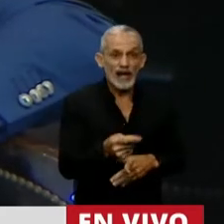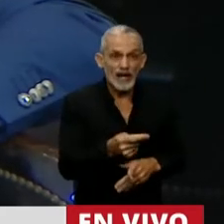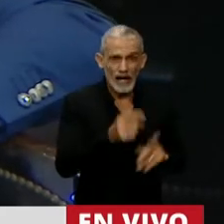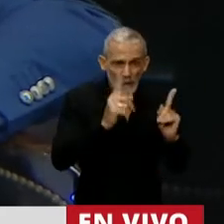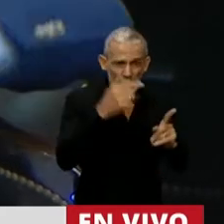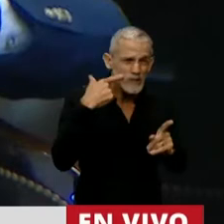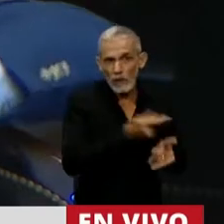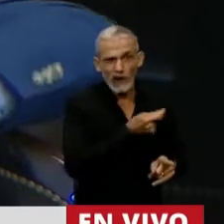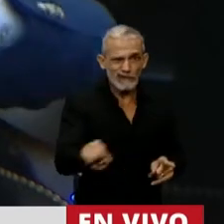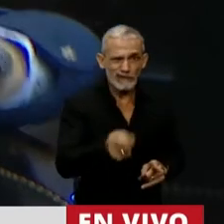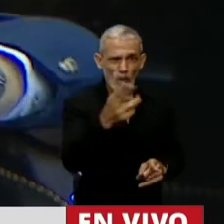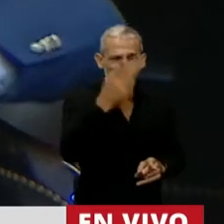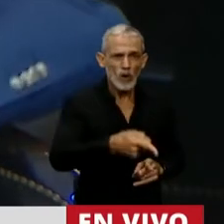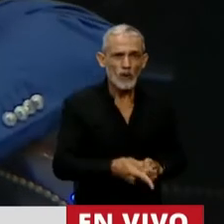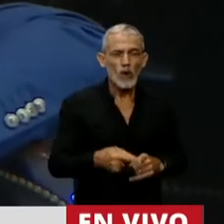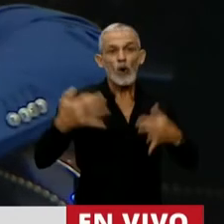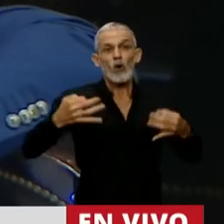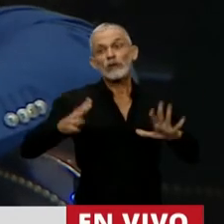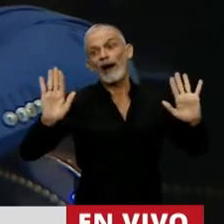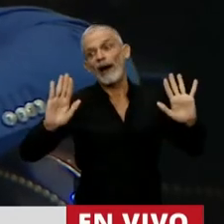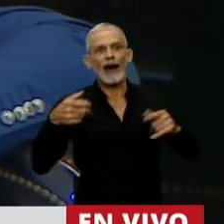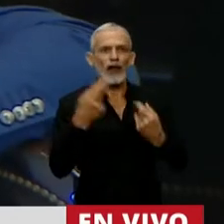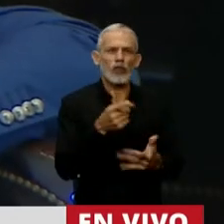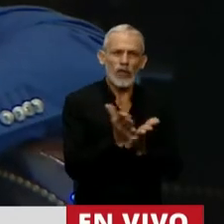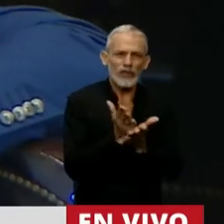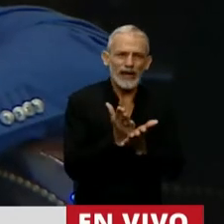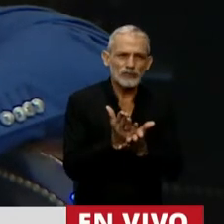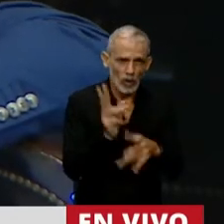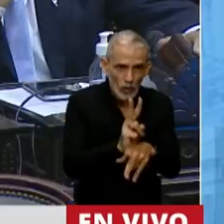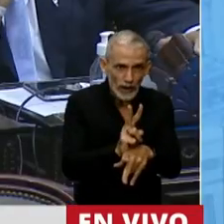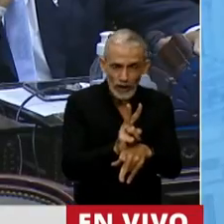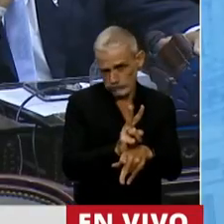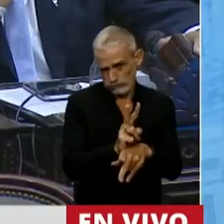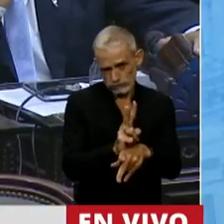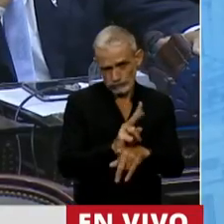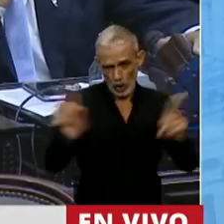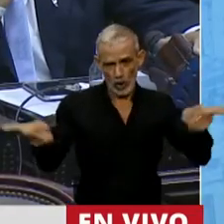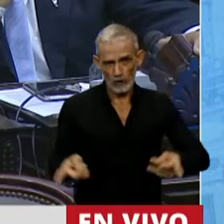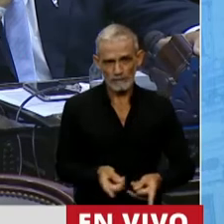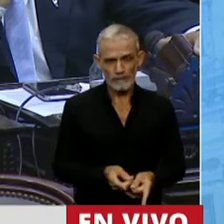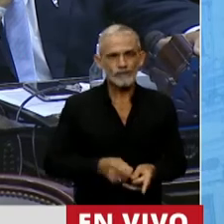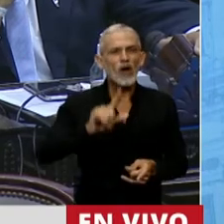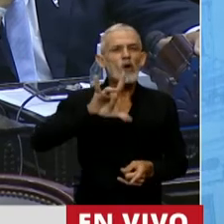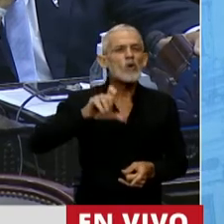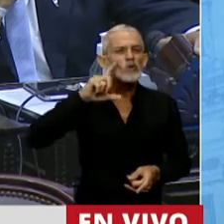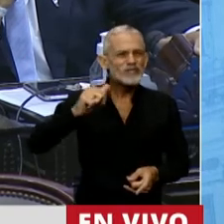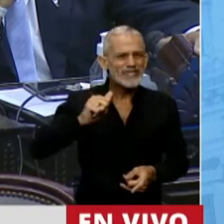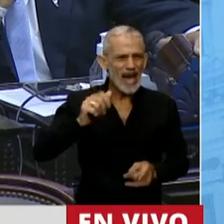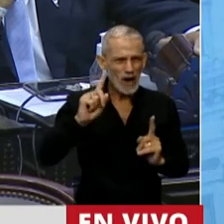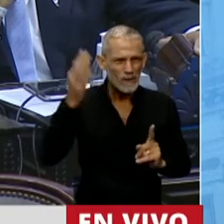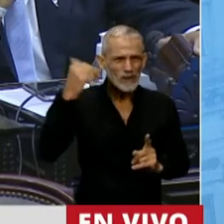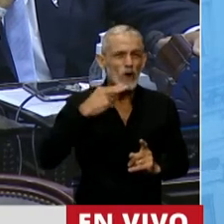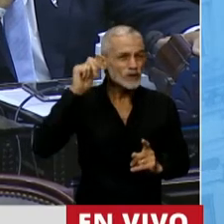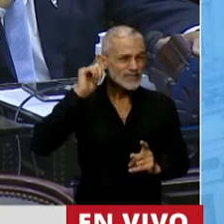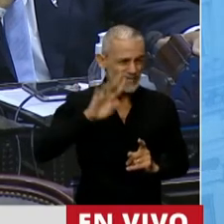victimario porque la justicia no le garantizó sus derechos presidente el caso luz y es un caso emblemático